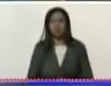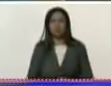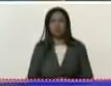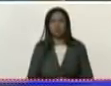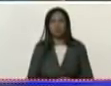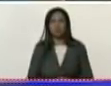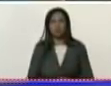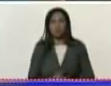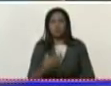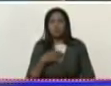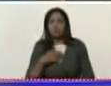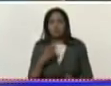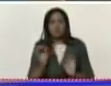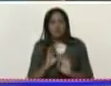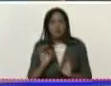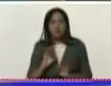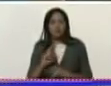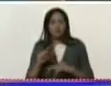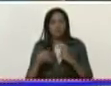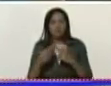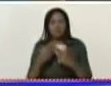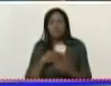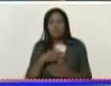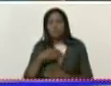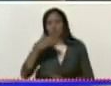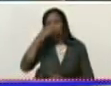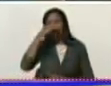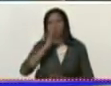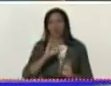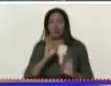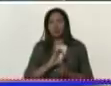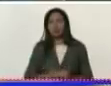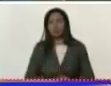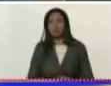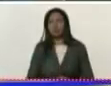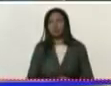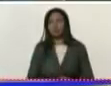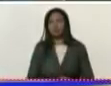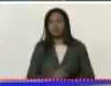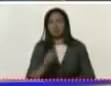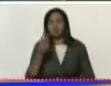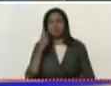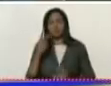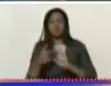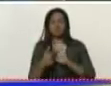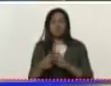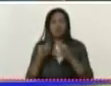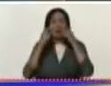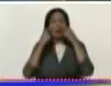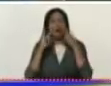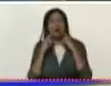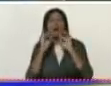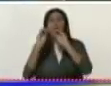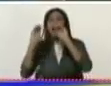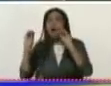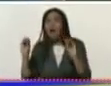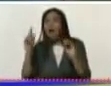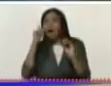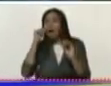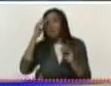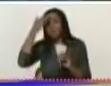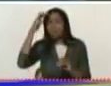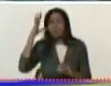No han podido ni podrán, terroristas. Y después salen con el lloriqueo a llamar a Borrell y a